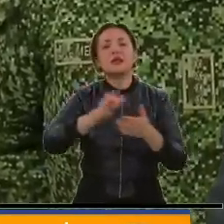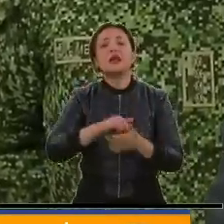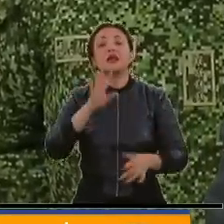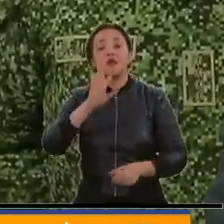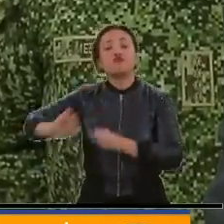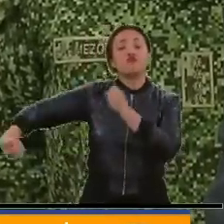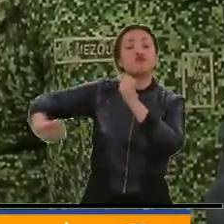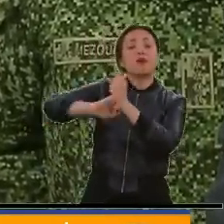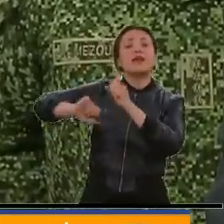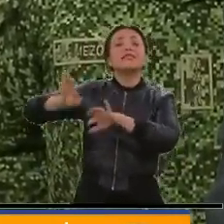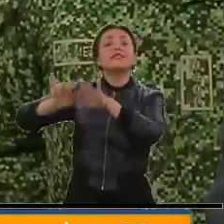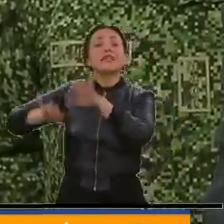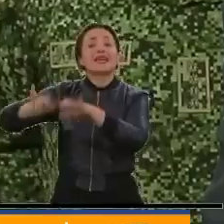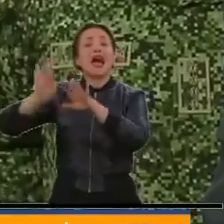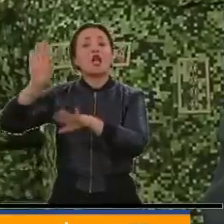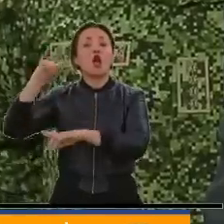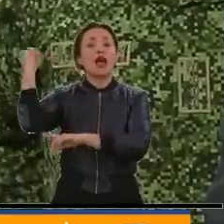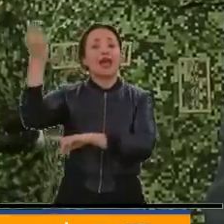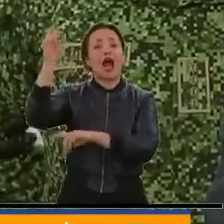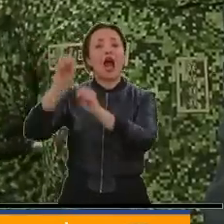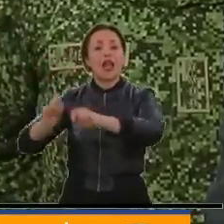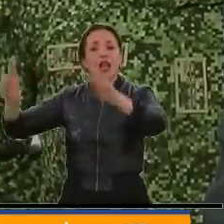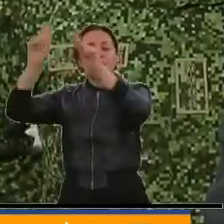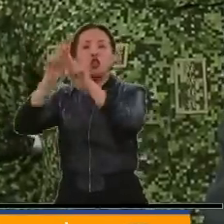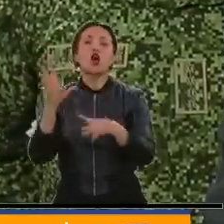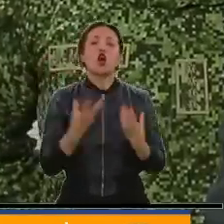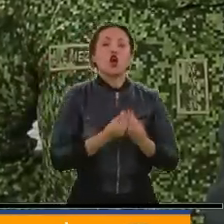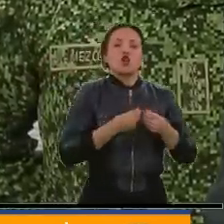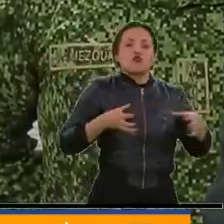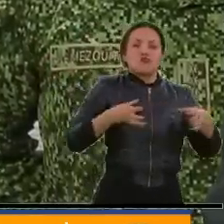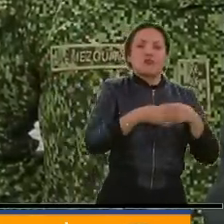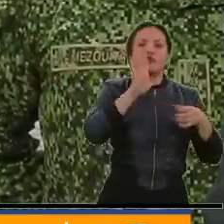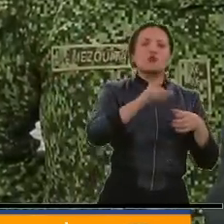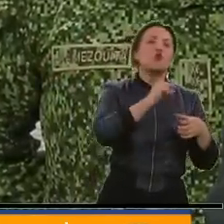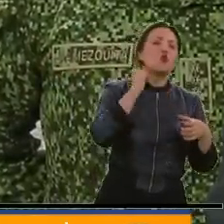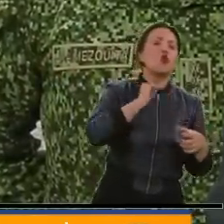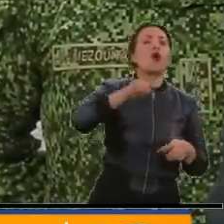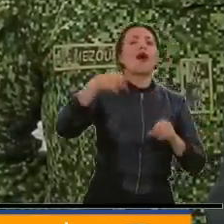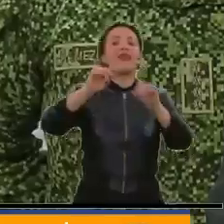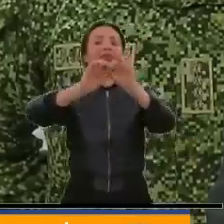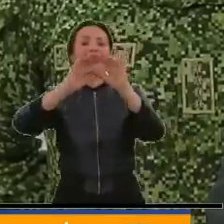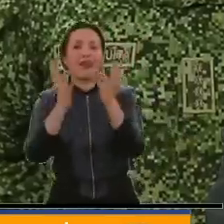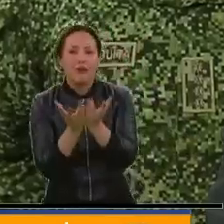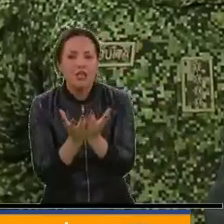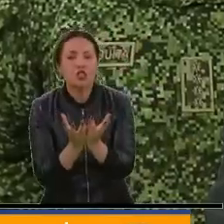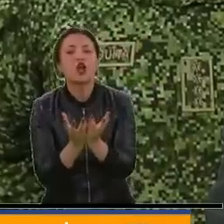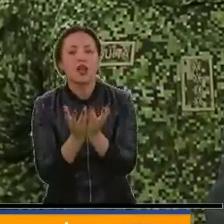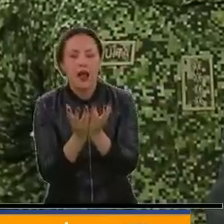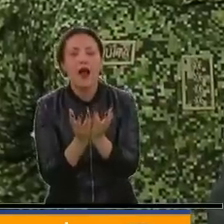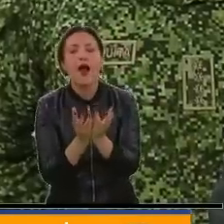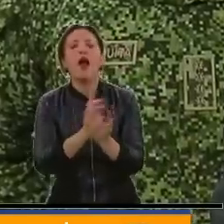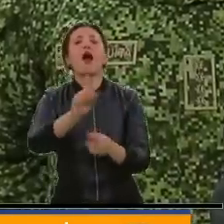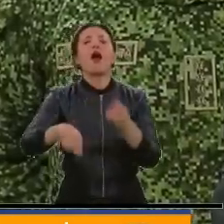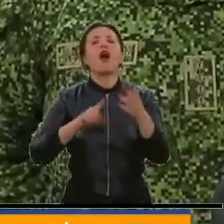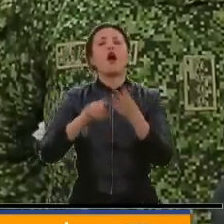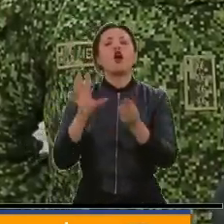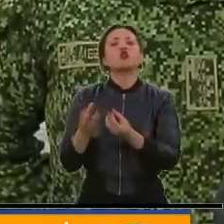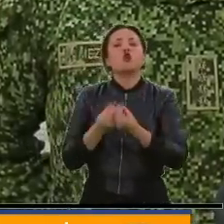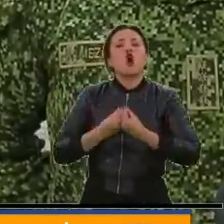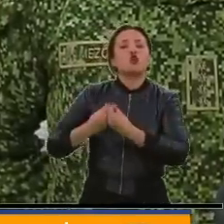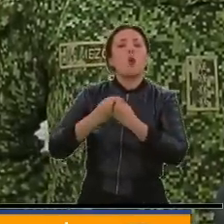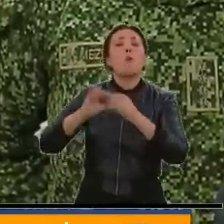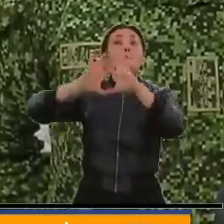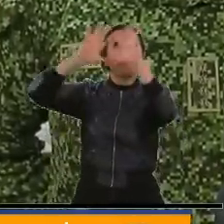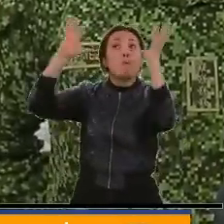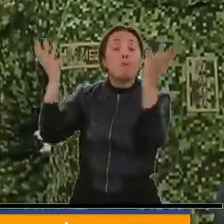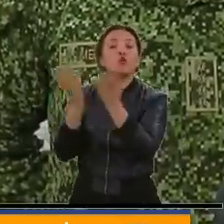Unidas, por la Conferencia Episcopal Colombiana, por la Defensoría del Pueblo, por el Consejo Mundial de Iglesias